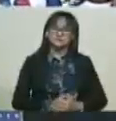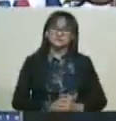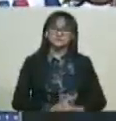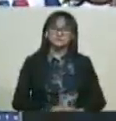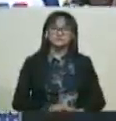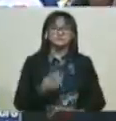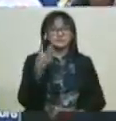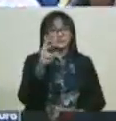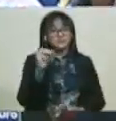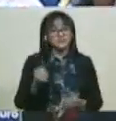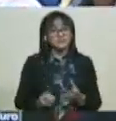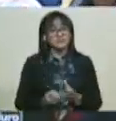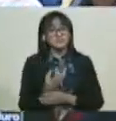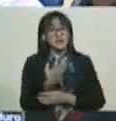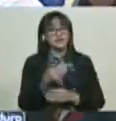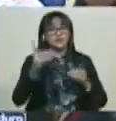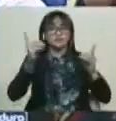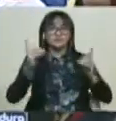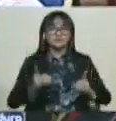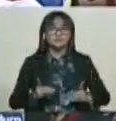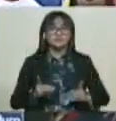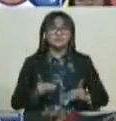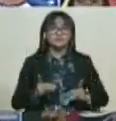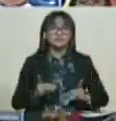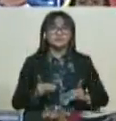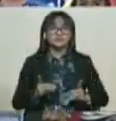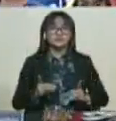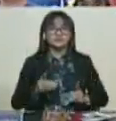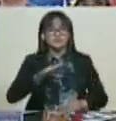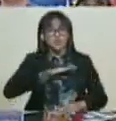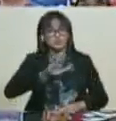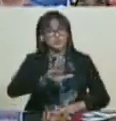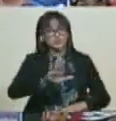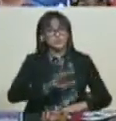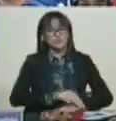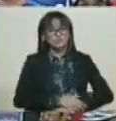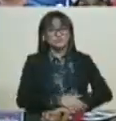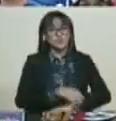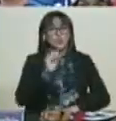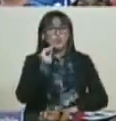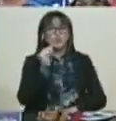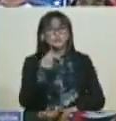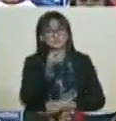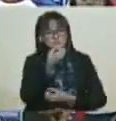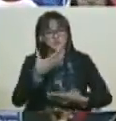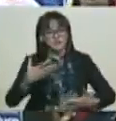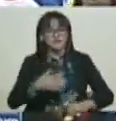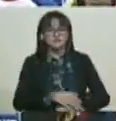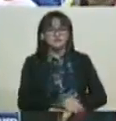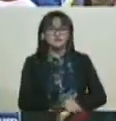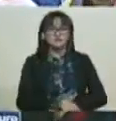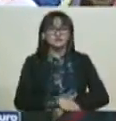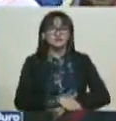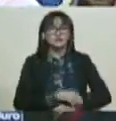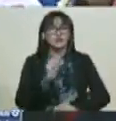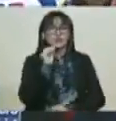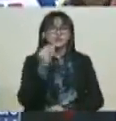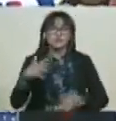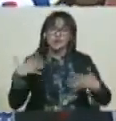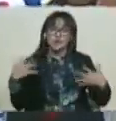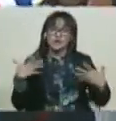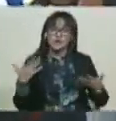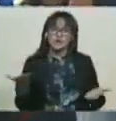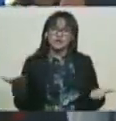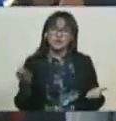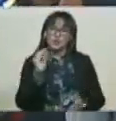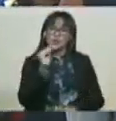el 30 de mayo se decide el destino de ustedes juventud hermosa juventud alegre